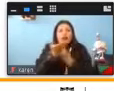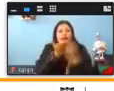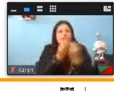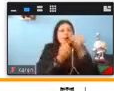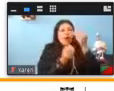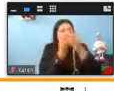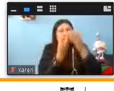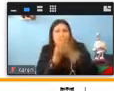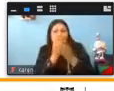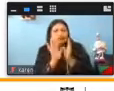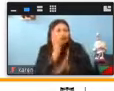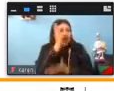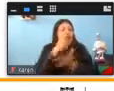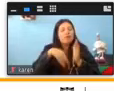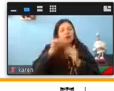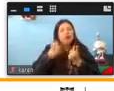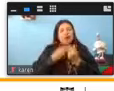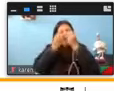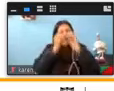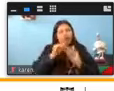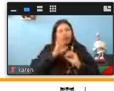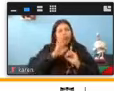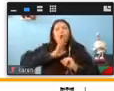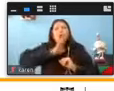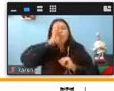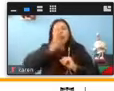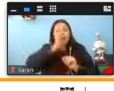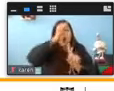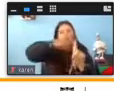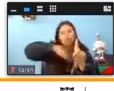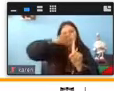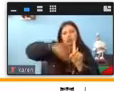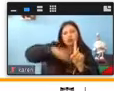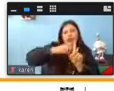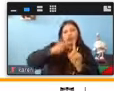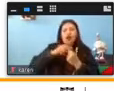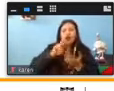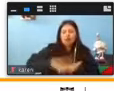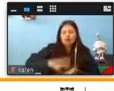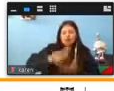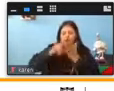y de los rituales para la reconciliación, en los